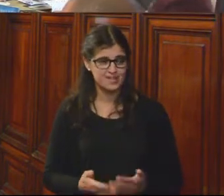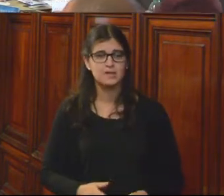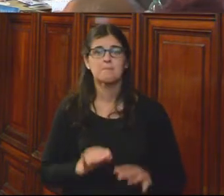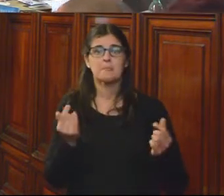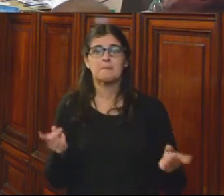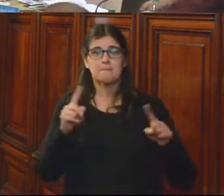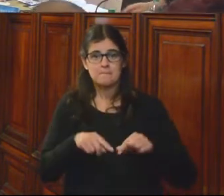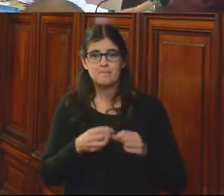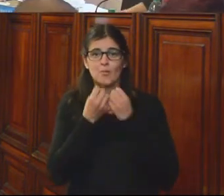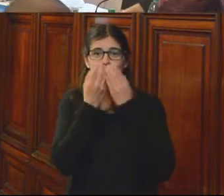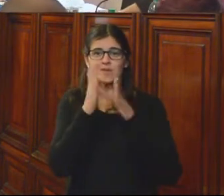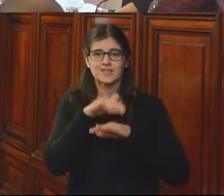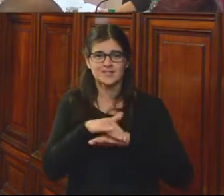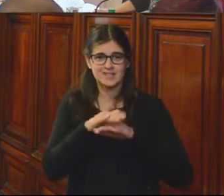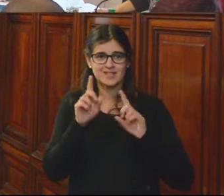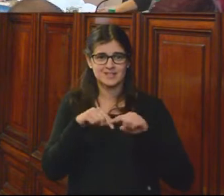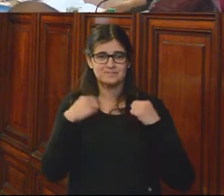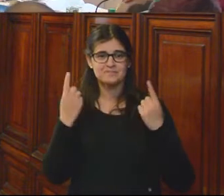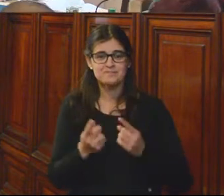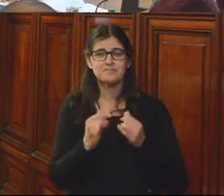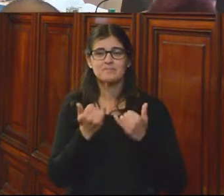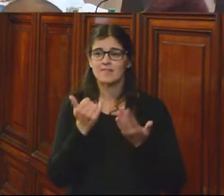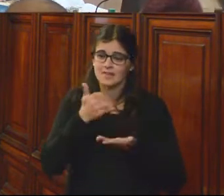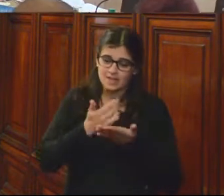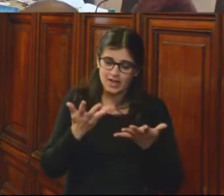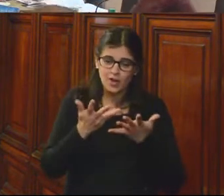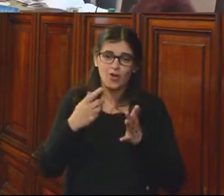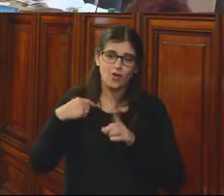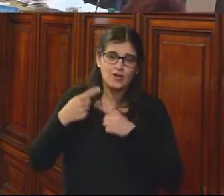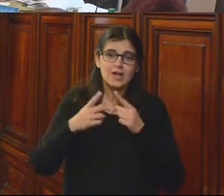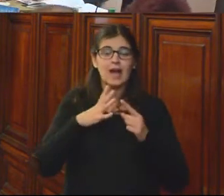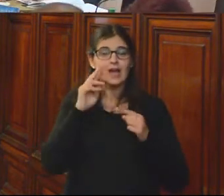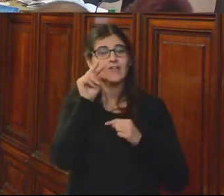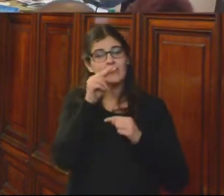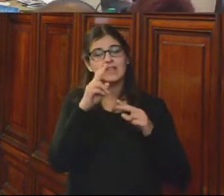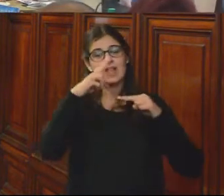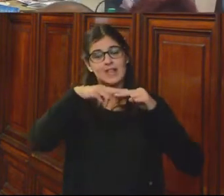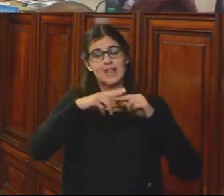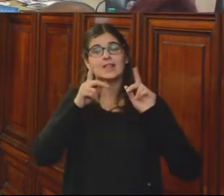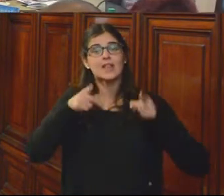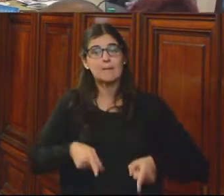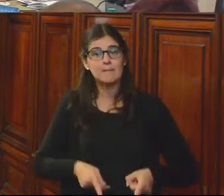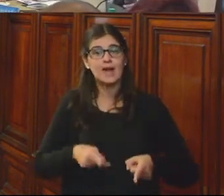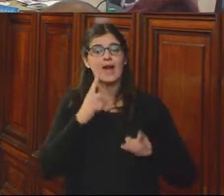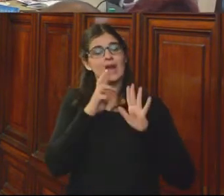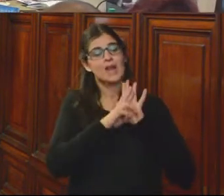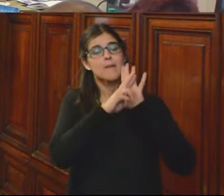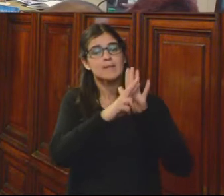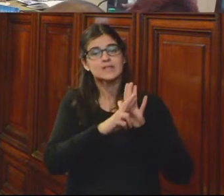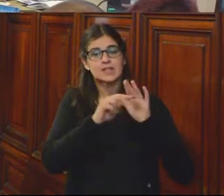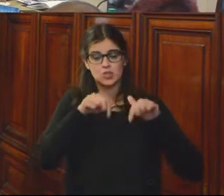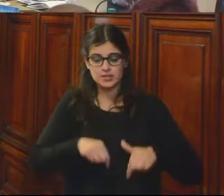Nuevamente, buenas tardes a todas, a todos, los asistentes, los que siguen por internet y, por supuesto, a las representaciones